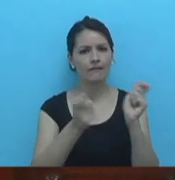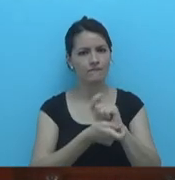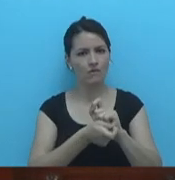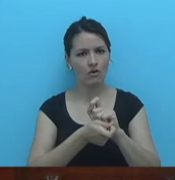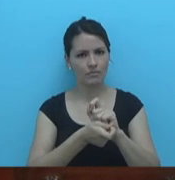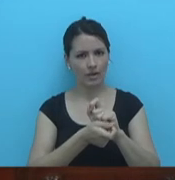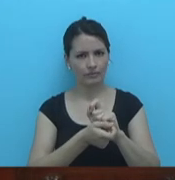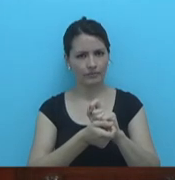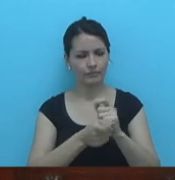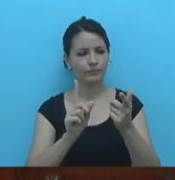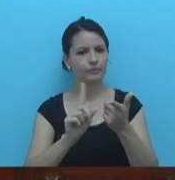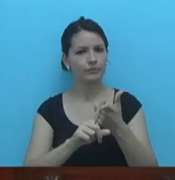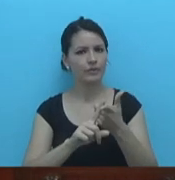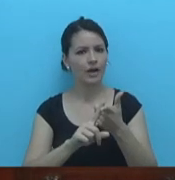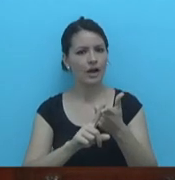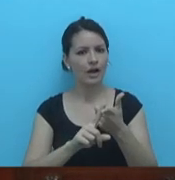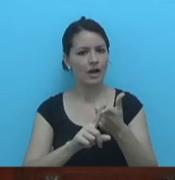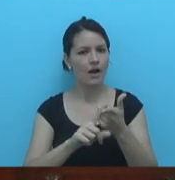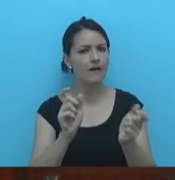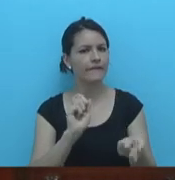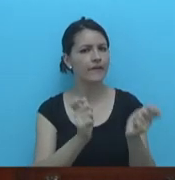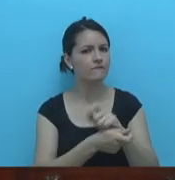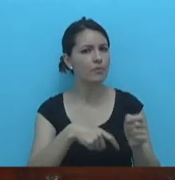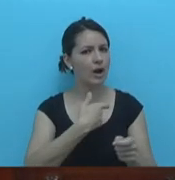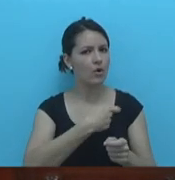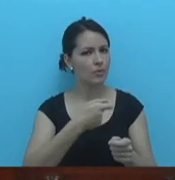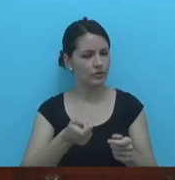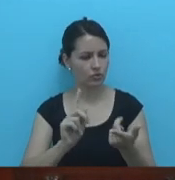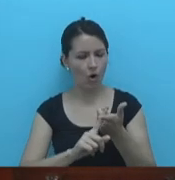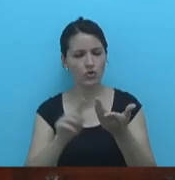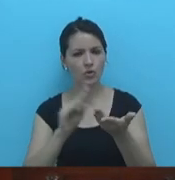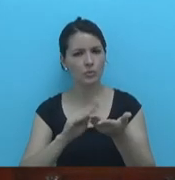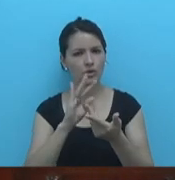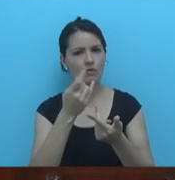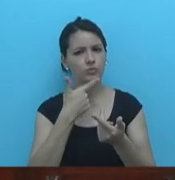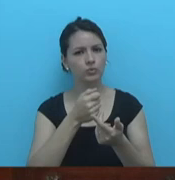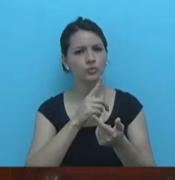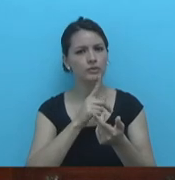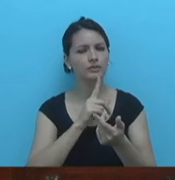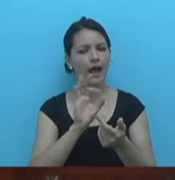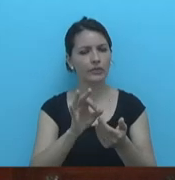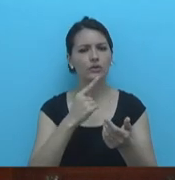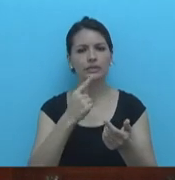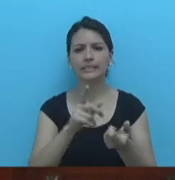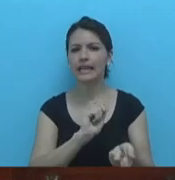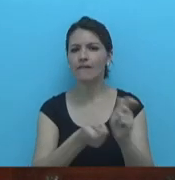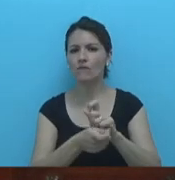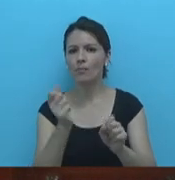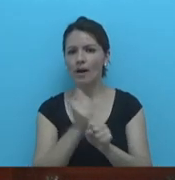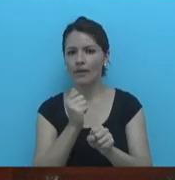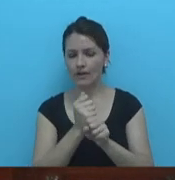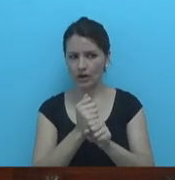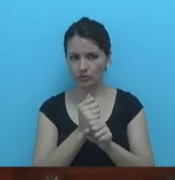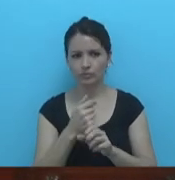Busato también agrega reforma laboral. Por eso insisto de votar como despacho el expediente que planteaba con el